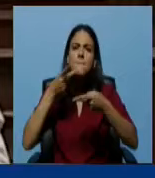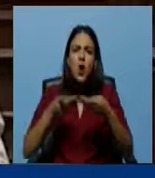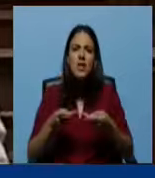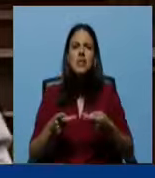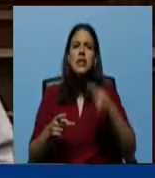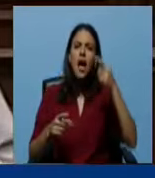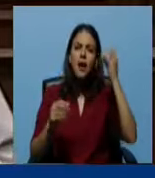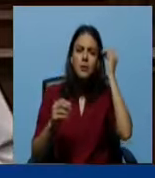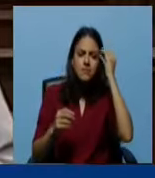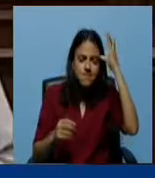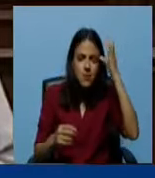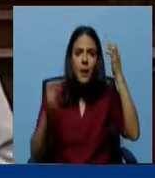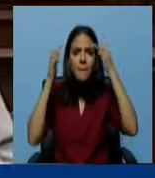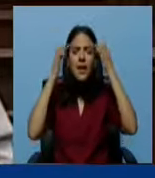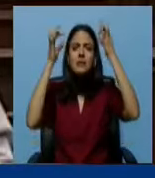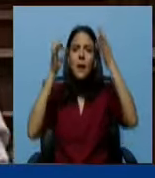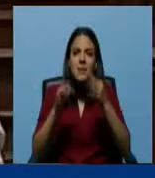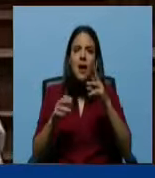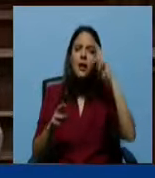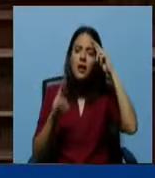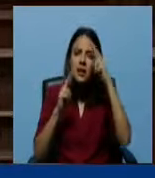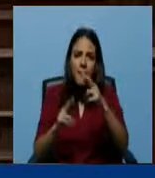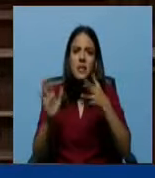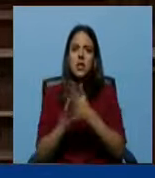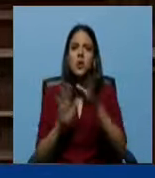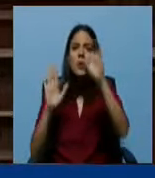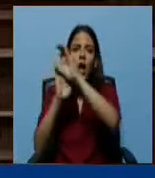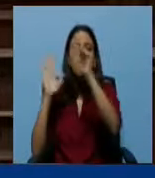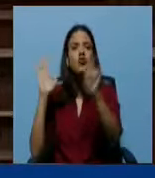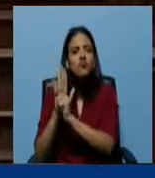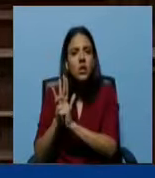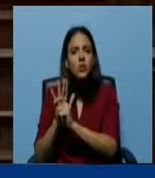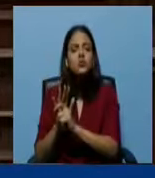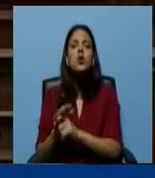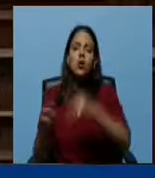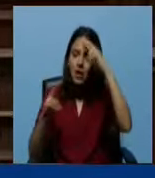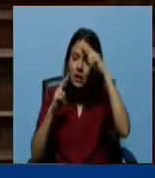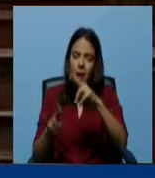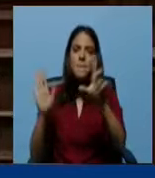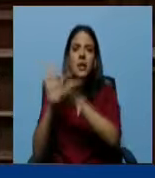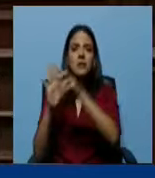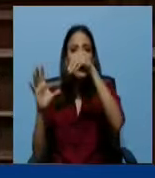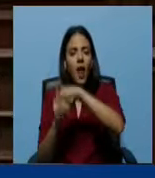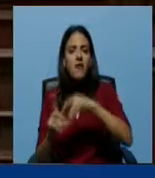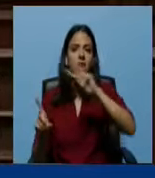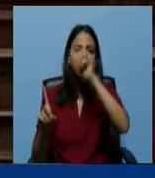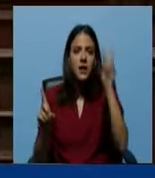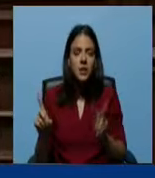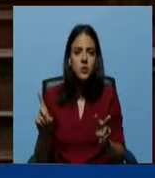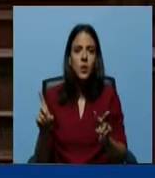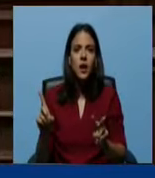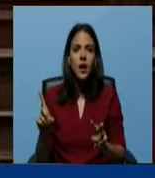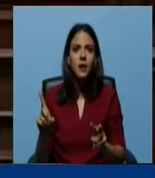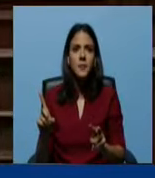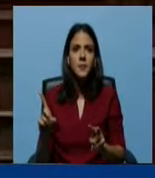que respete la Constitución. Que respete la Constitución.